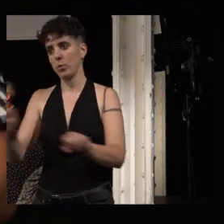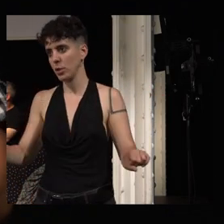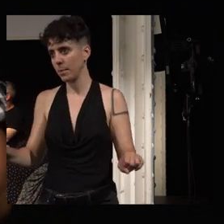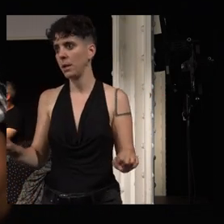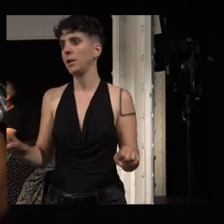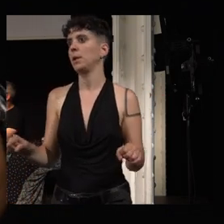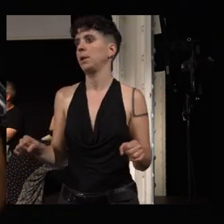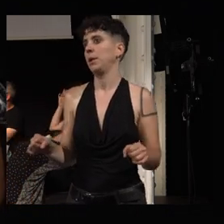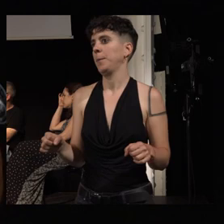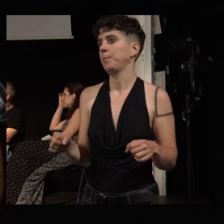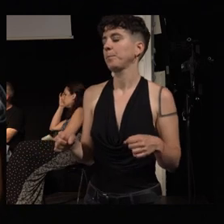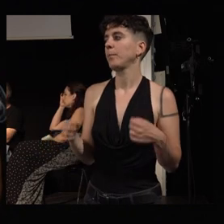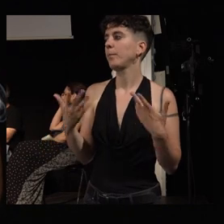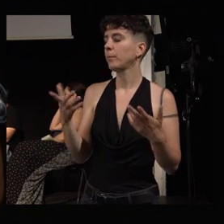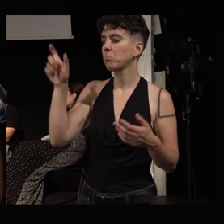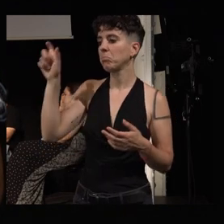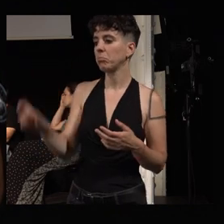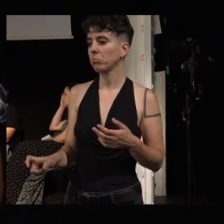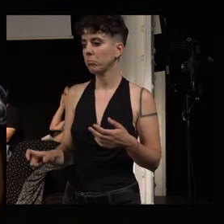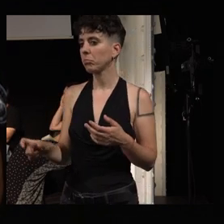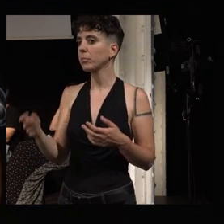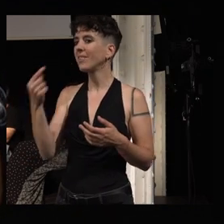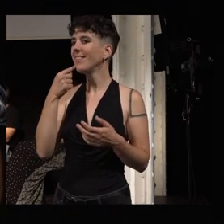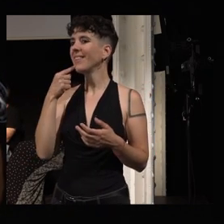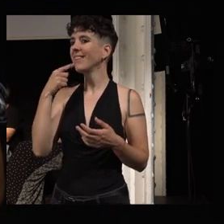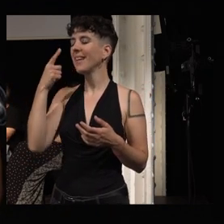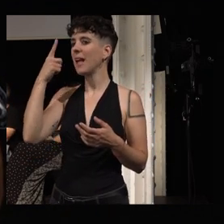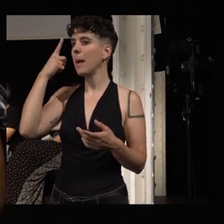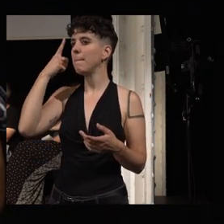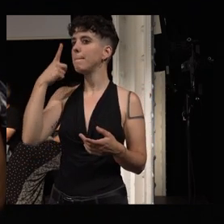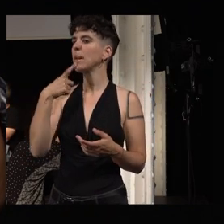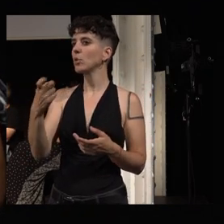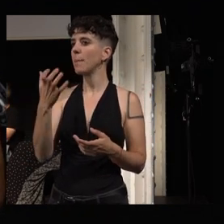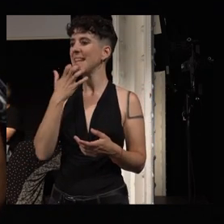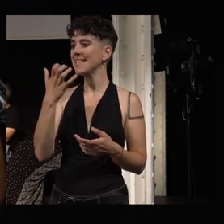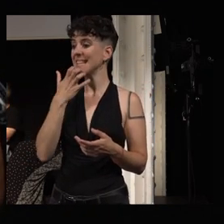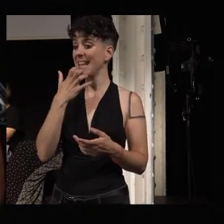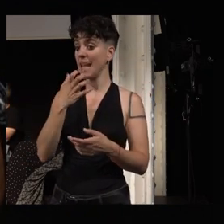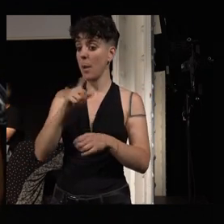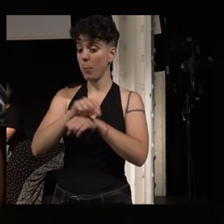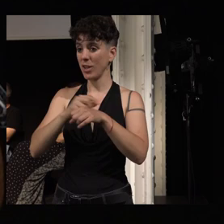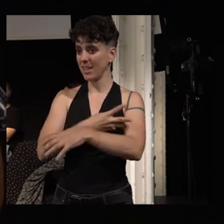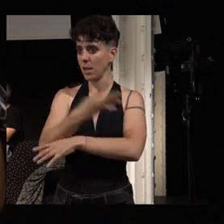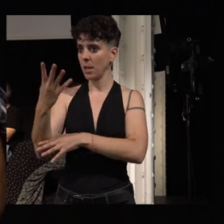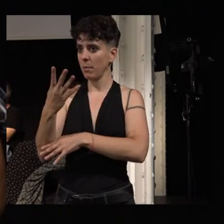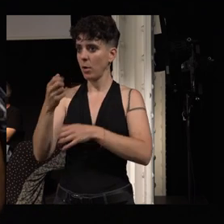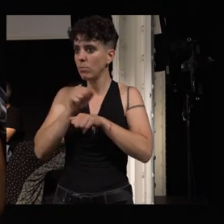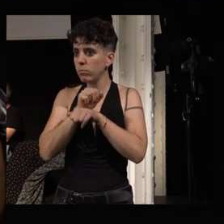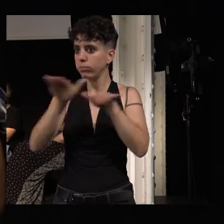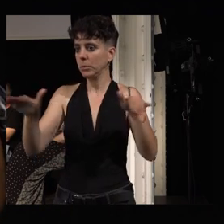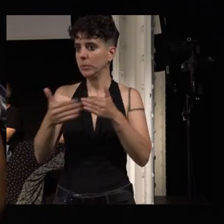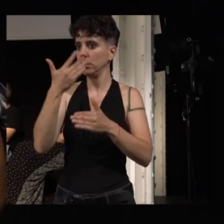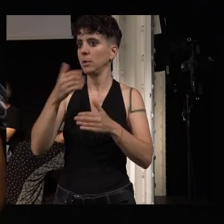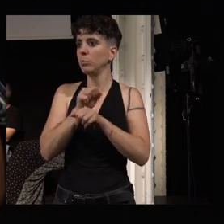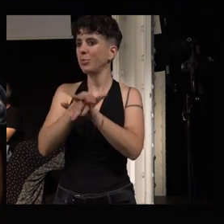Dugan decía que se preguntaba si la efervescencia de las políticas LGTB podría en realidad responder a una nueva forma